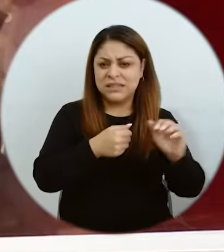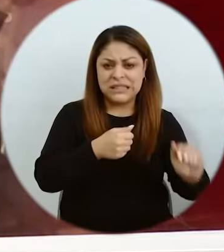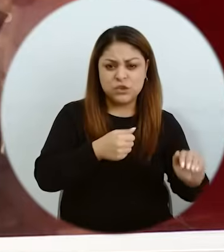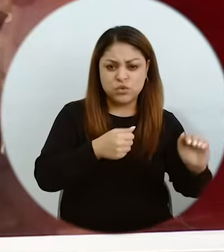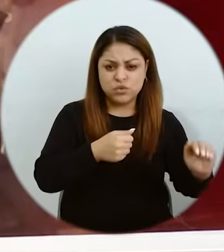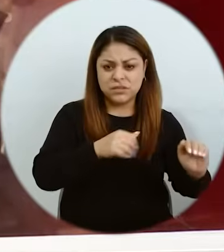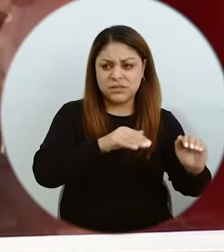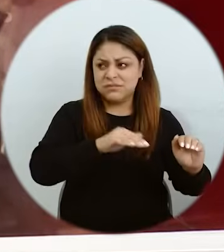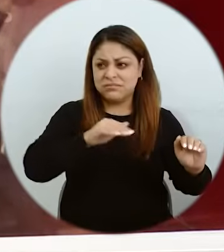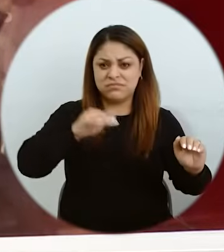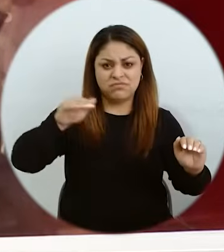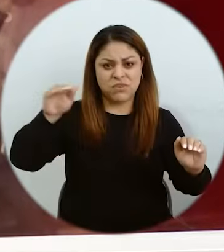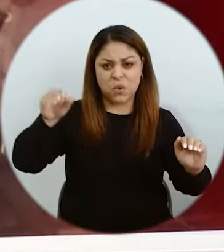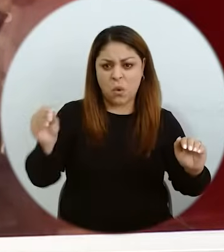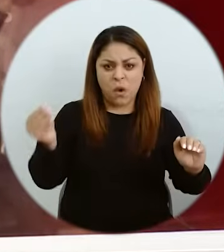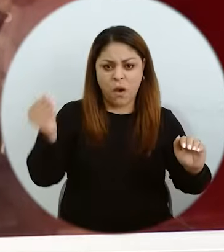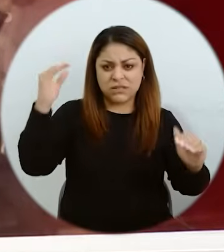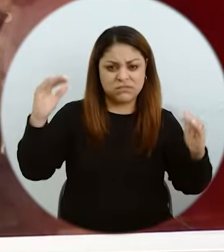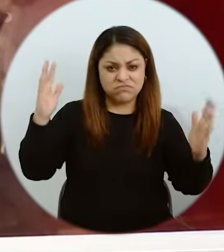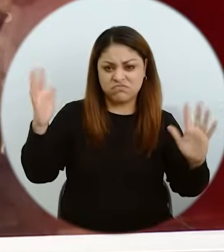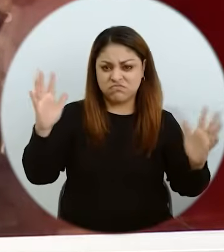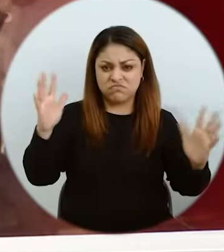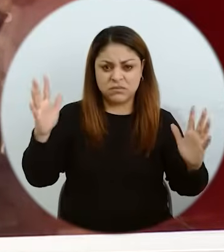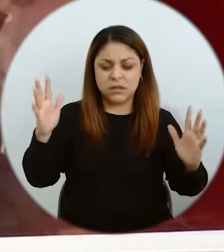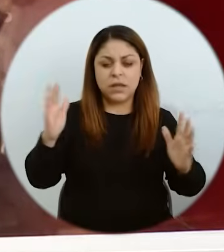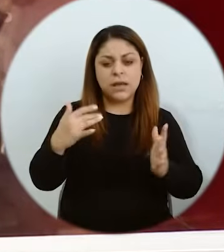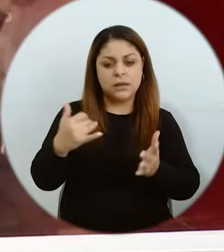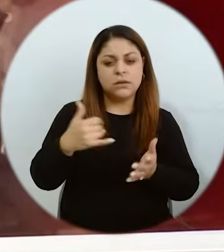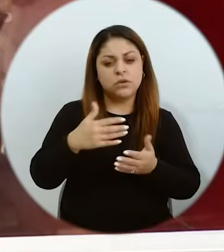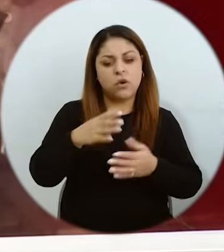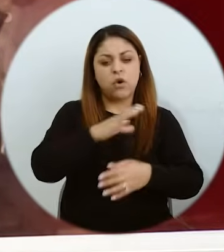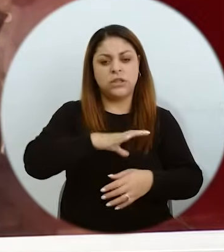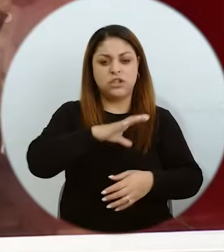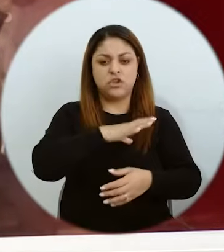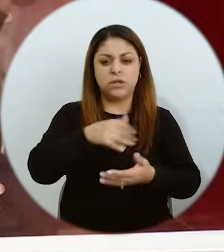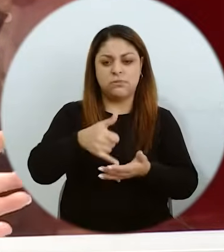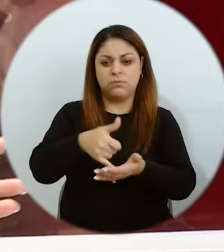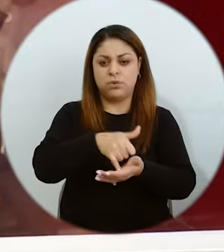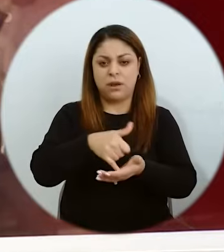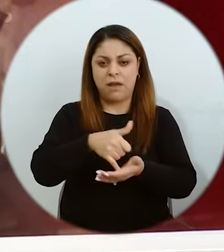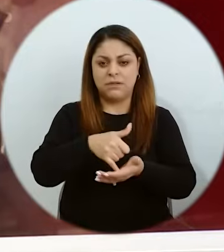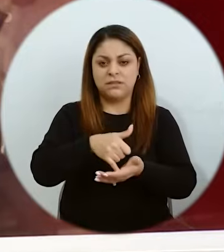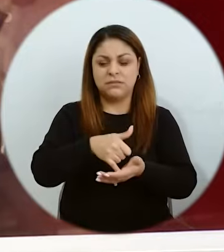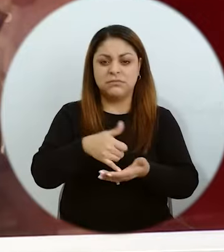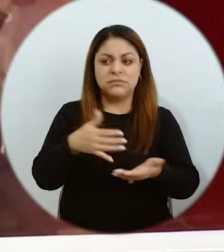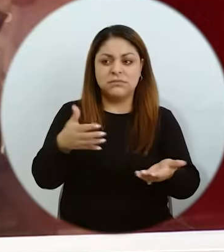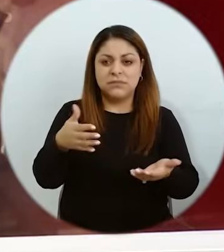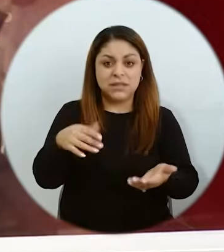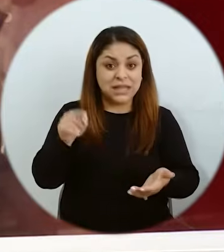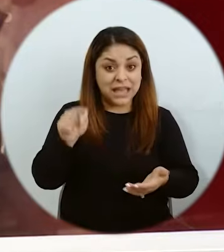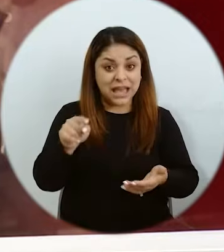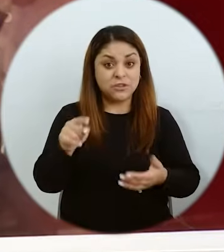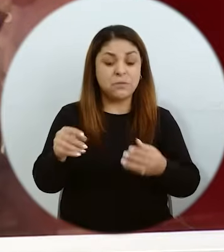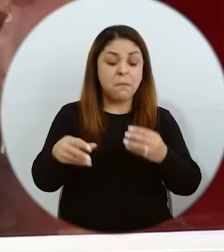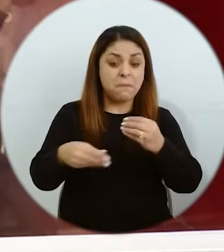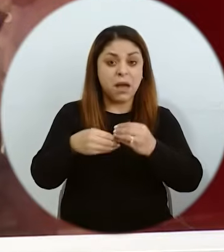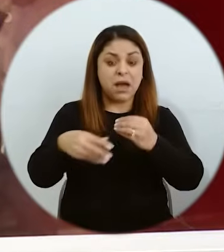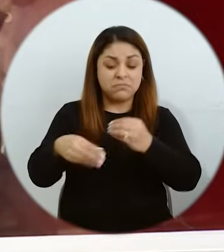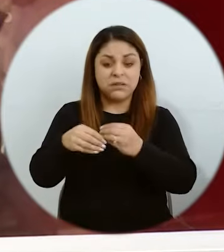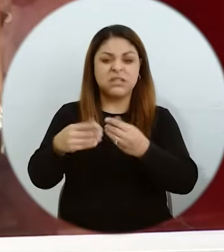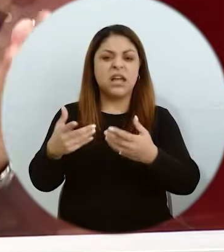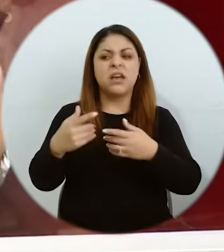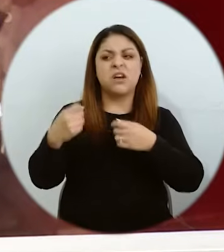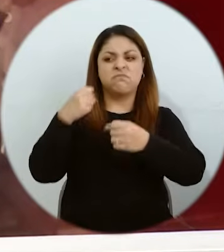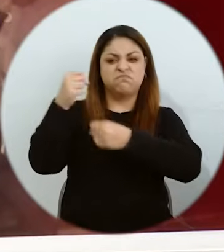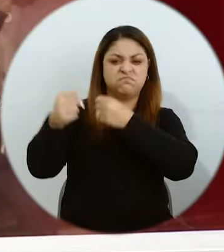niños y adolescentes, ¿verdad? Generalmente en condiciones vulnerables. ¿En dónde creció? En contravenciones de penal juvenil,